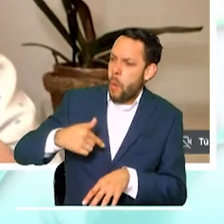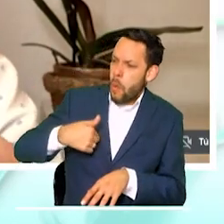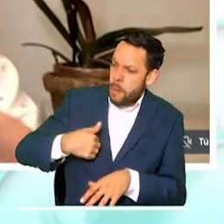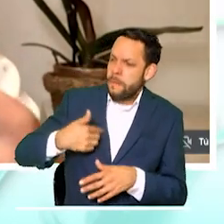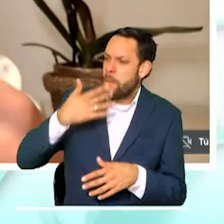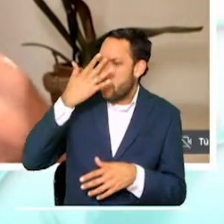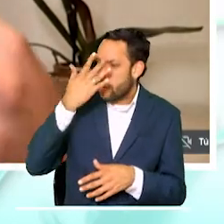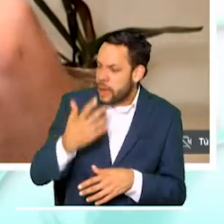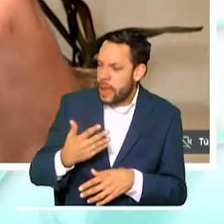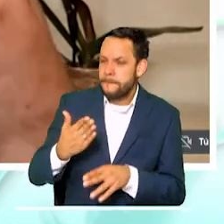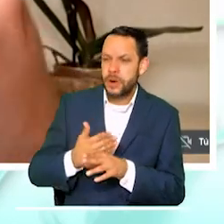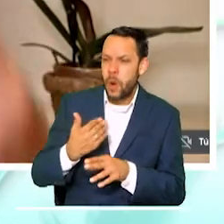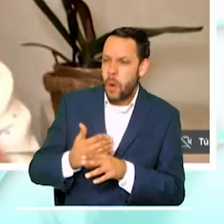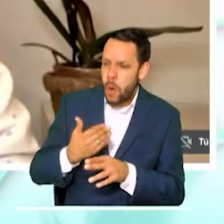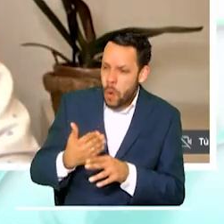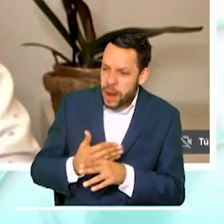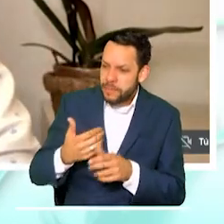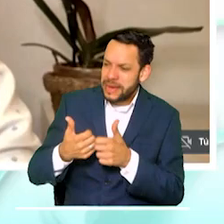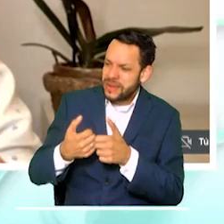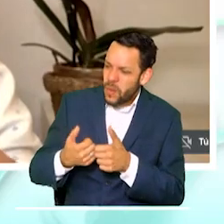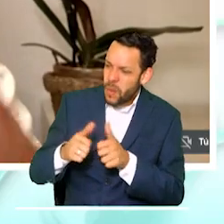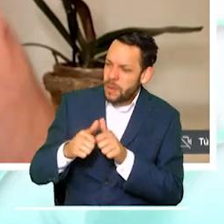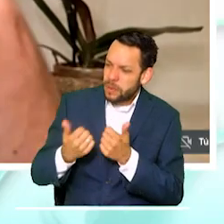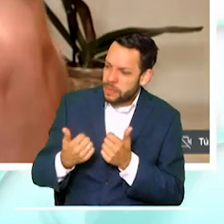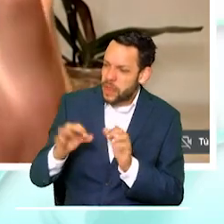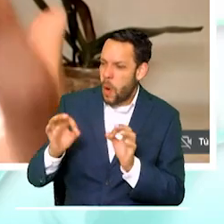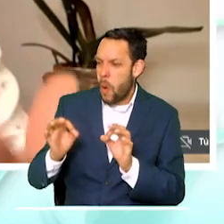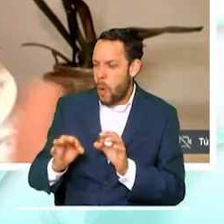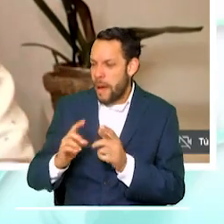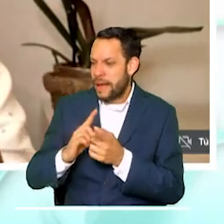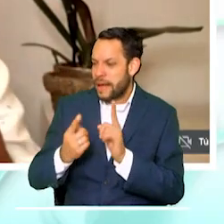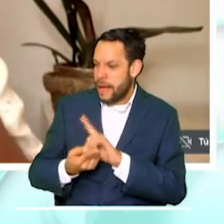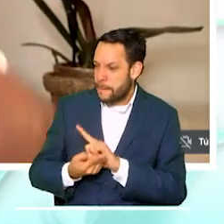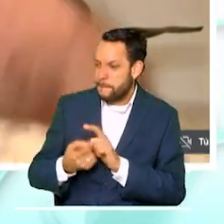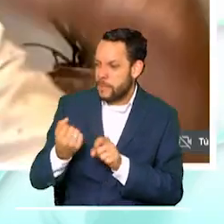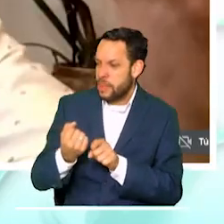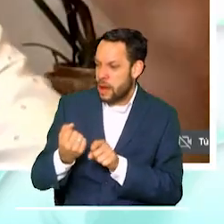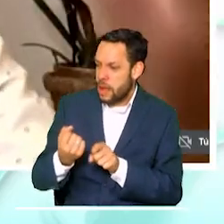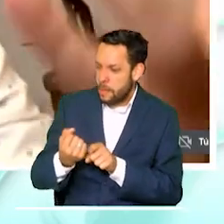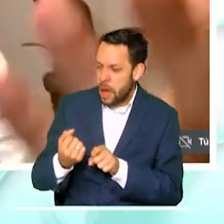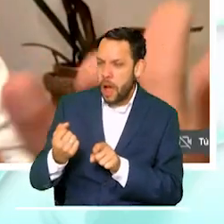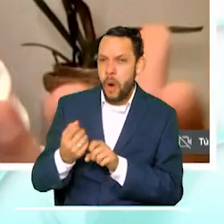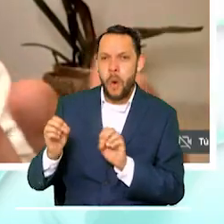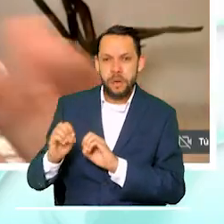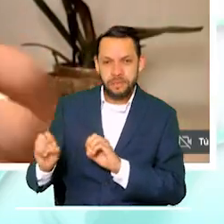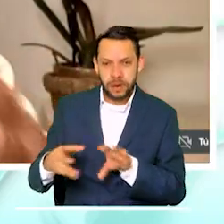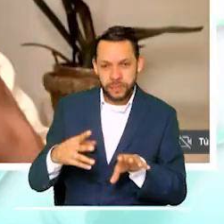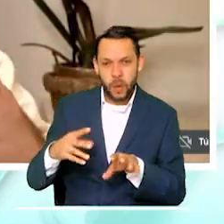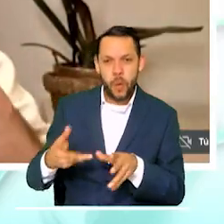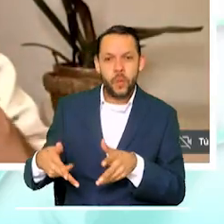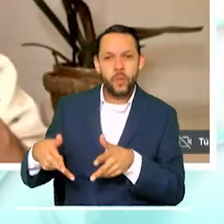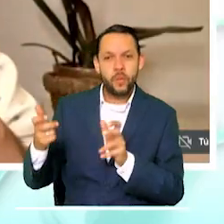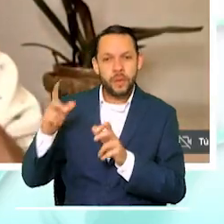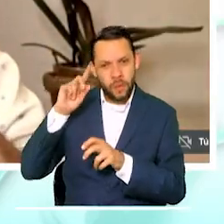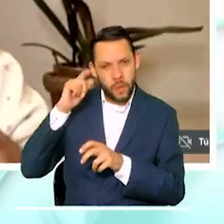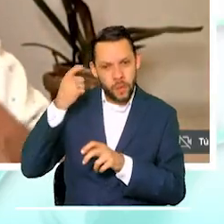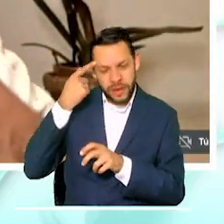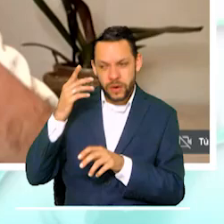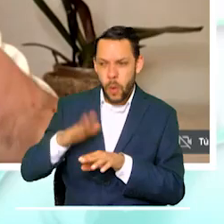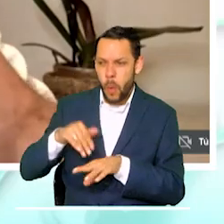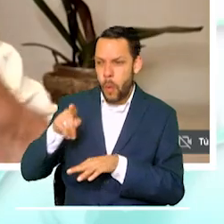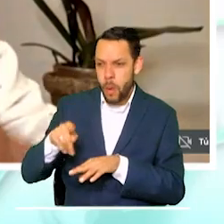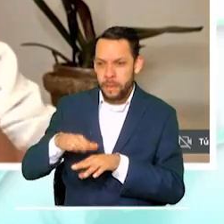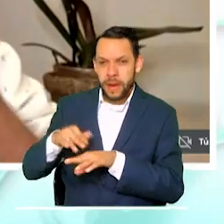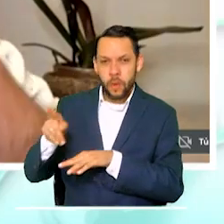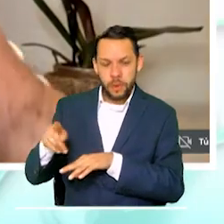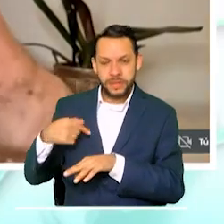quiebra, esta relación que se fue, este cambio de trabajo, este nuevo gobierno que tenemos. Cuando entramos en un estado